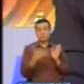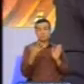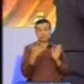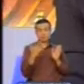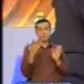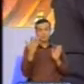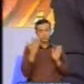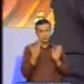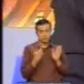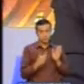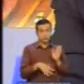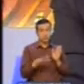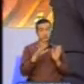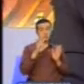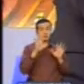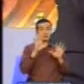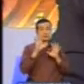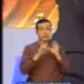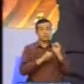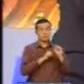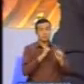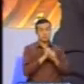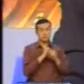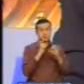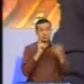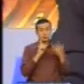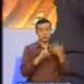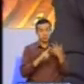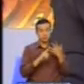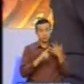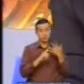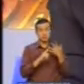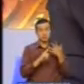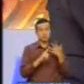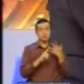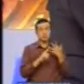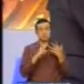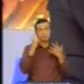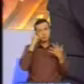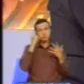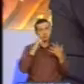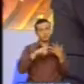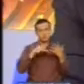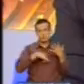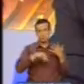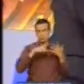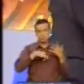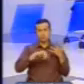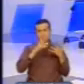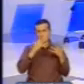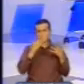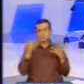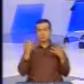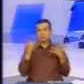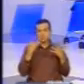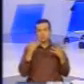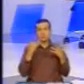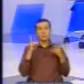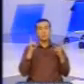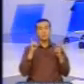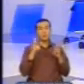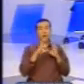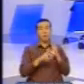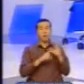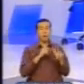están cumpliendo casi los 10 años. Y el otro tema que existe y donde le están dando a ustedes es el tema de la